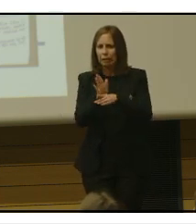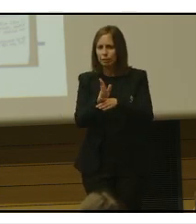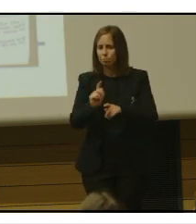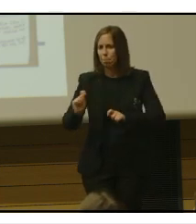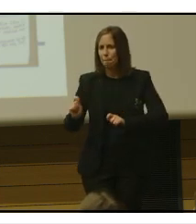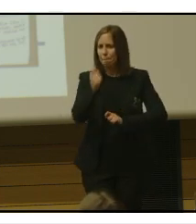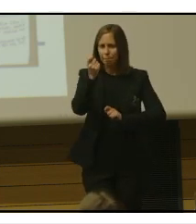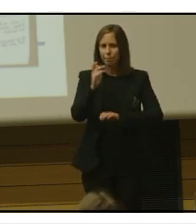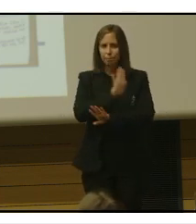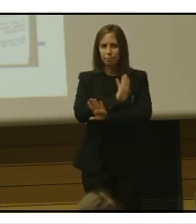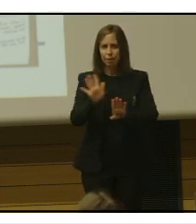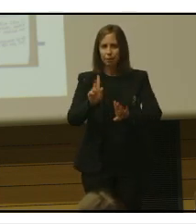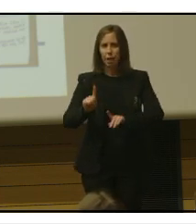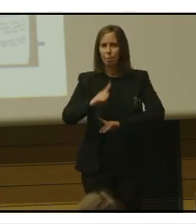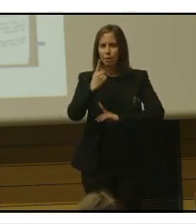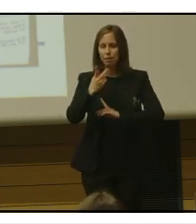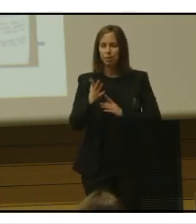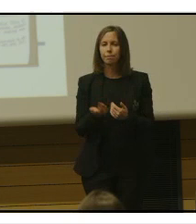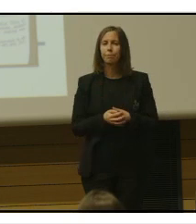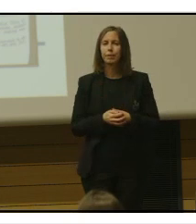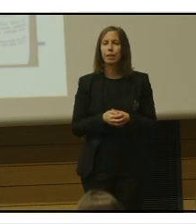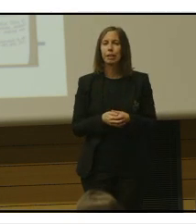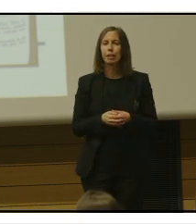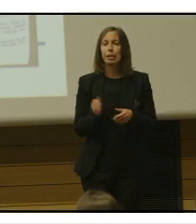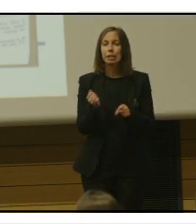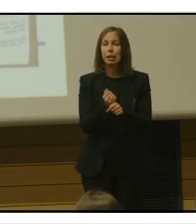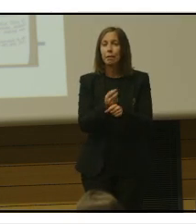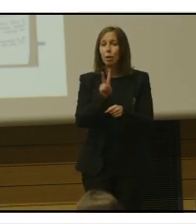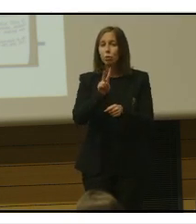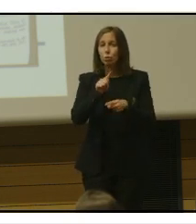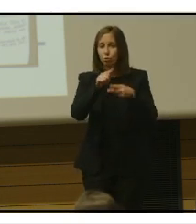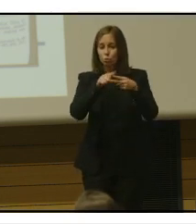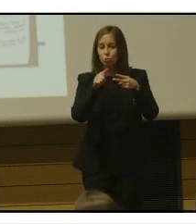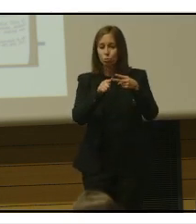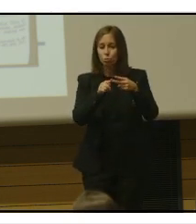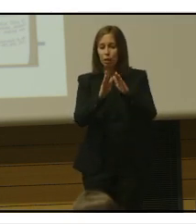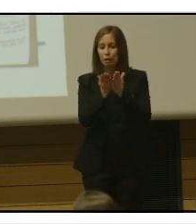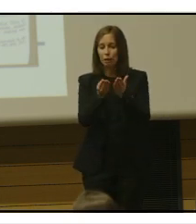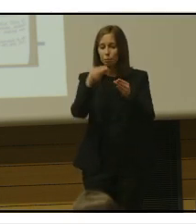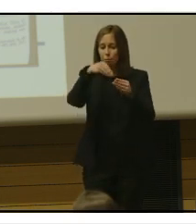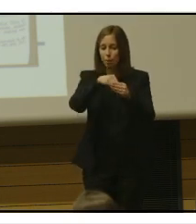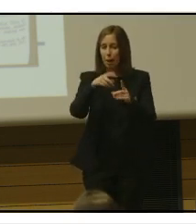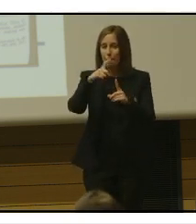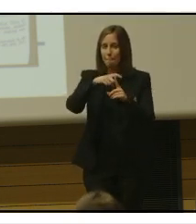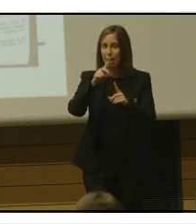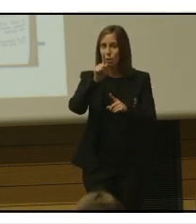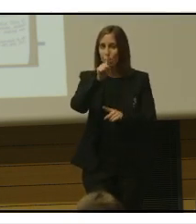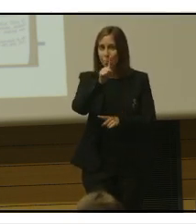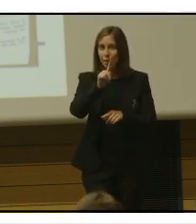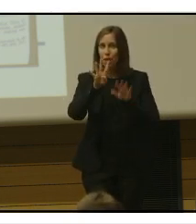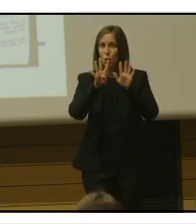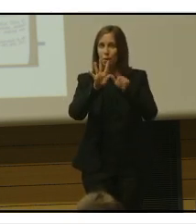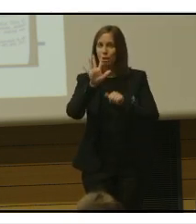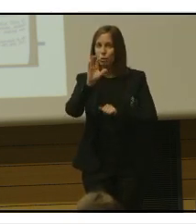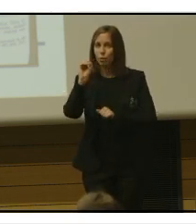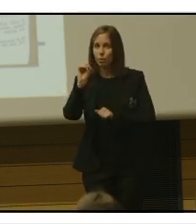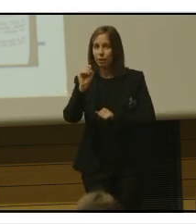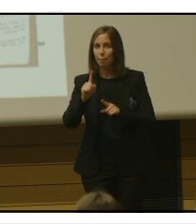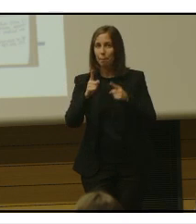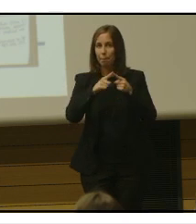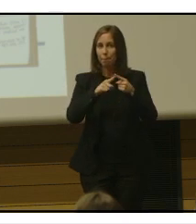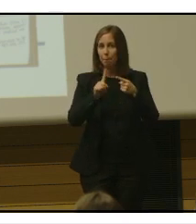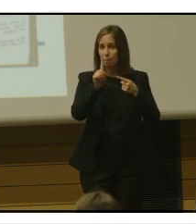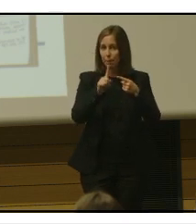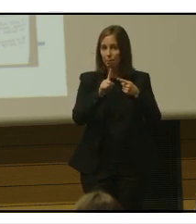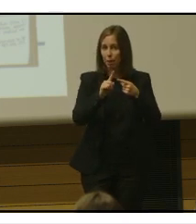Entonces aquí se publican 2 trabajos en el mismo número de esta revista, os digo, mayo de 1950. El primero de ellos, o más bien el que